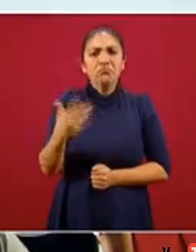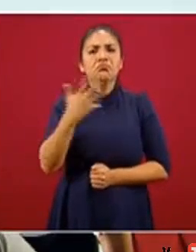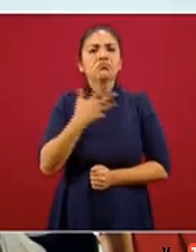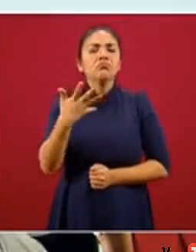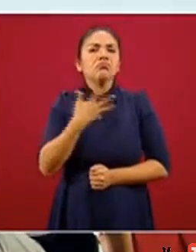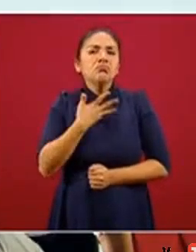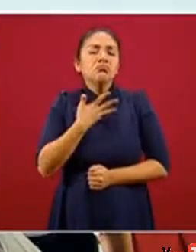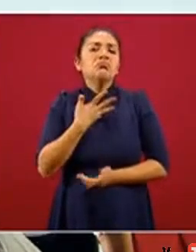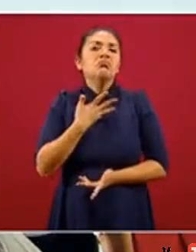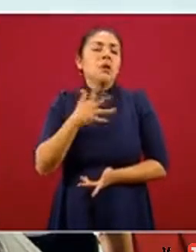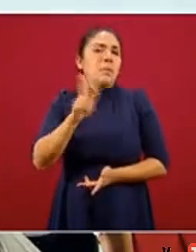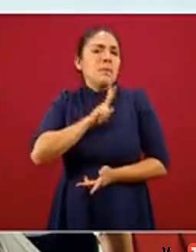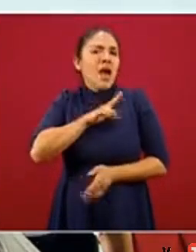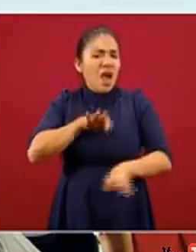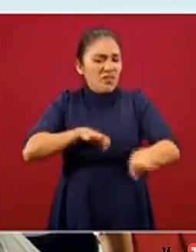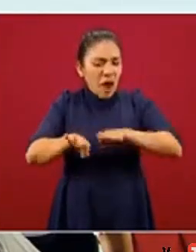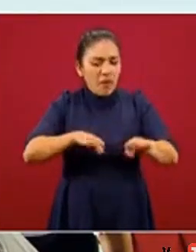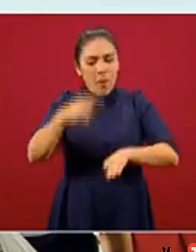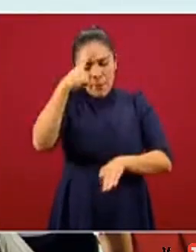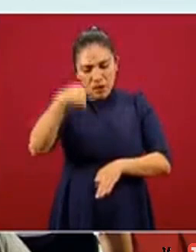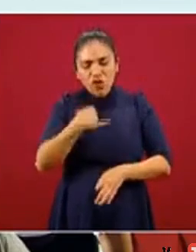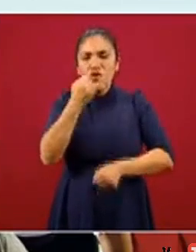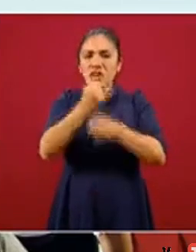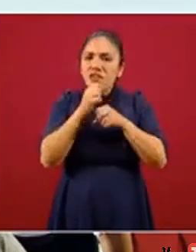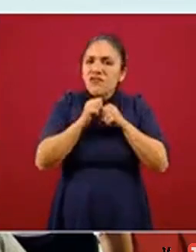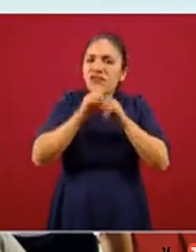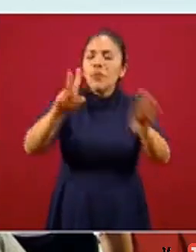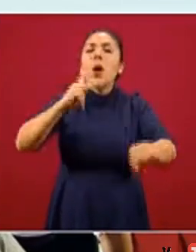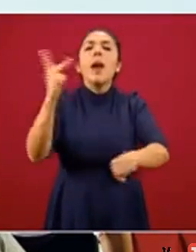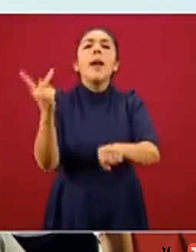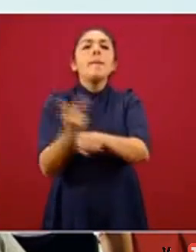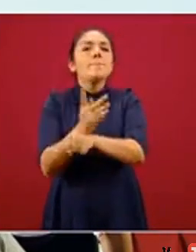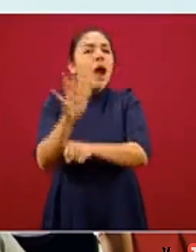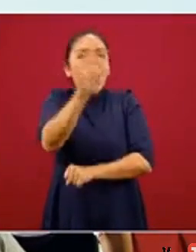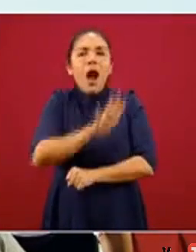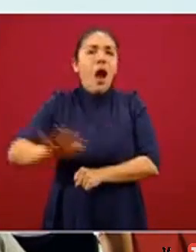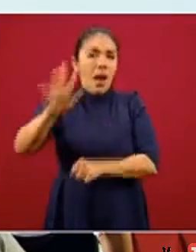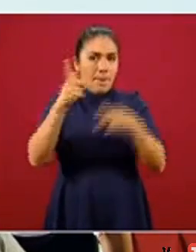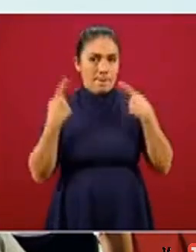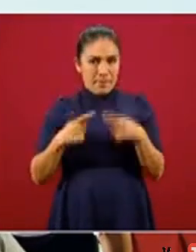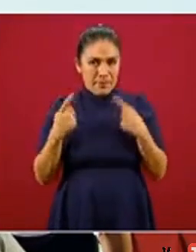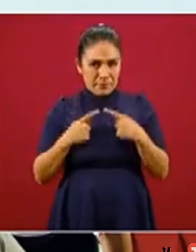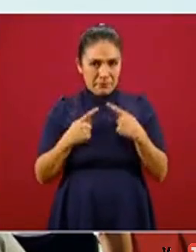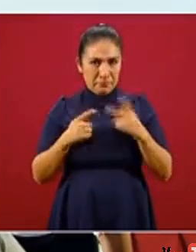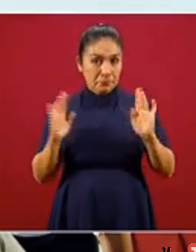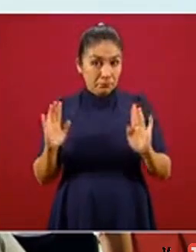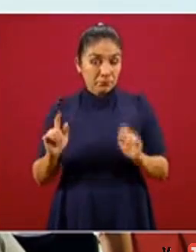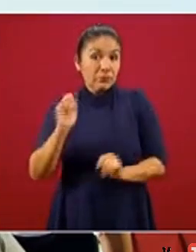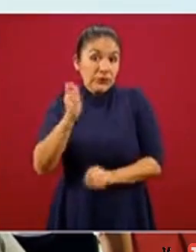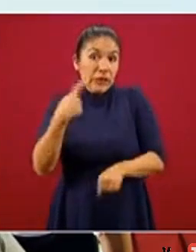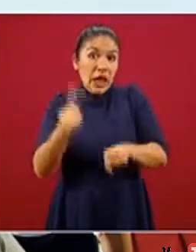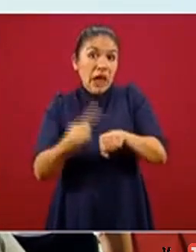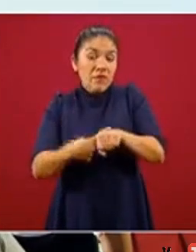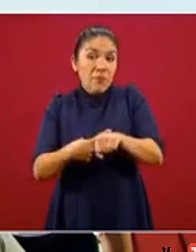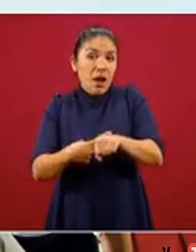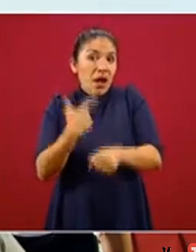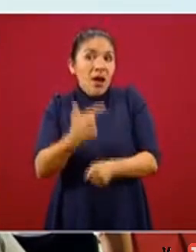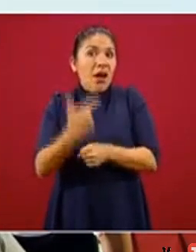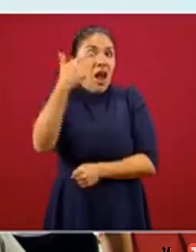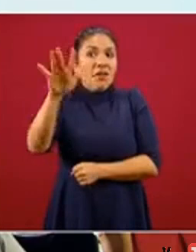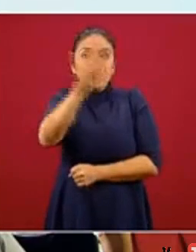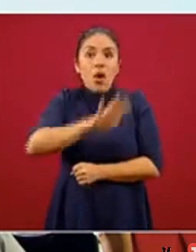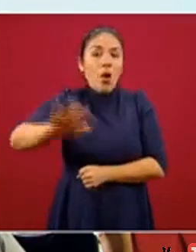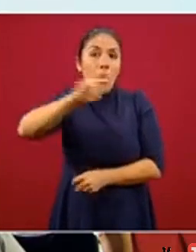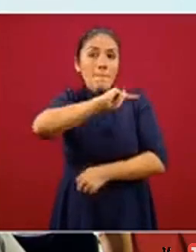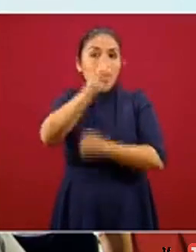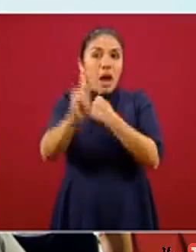misión de informar sobre un fenómeno que ocurre en el conjunto de la población. Es una epidemia que afecta a todo el país y afecta, de hecho,